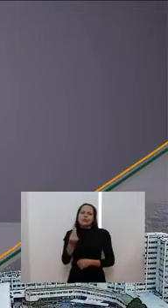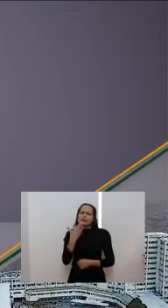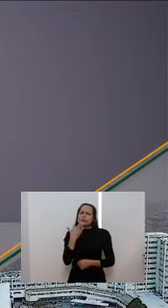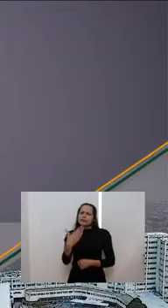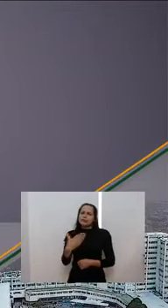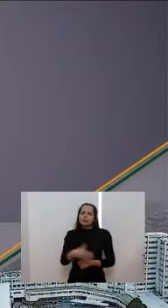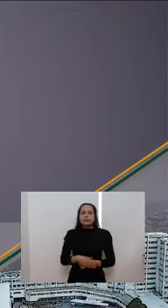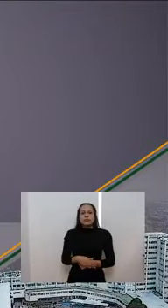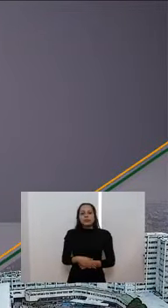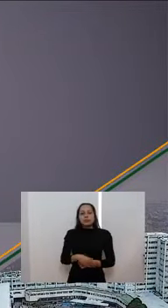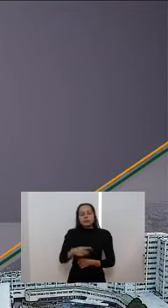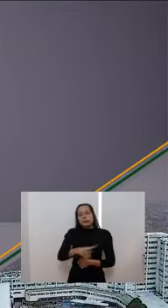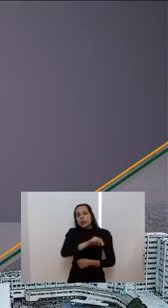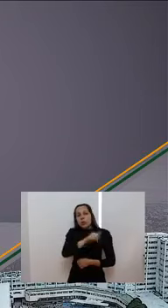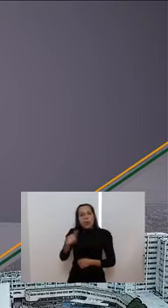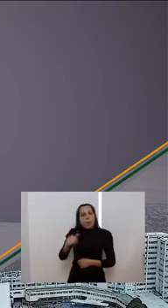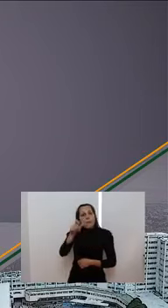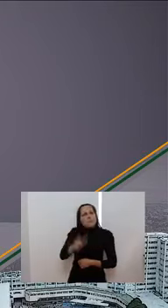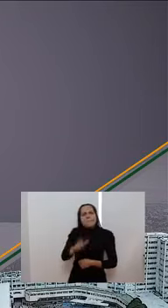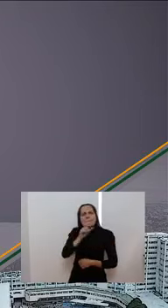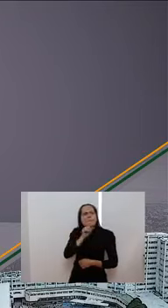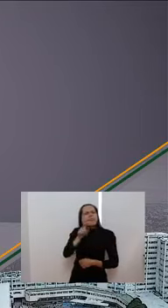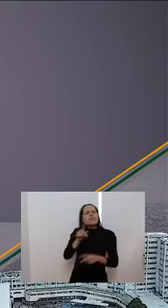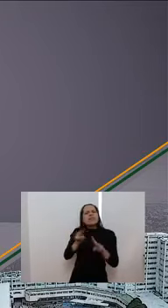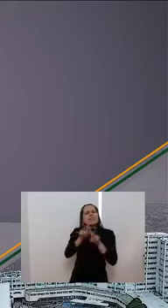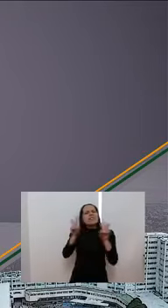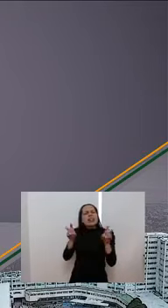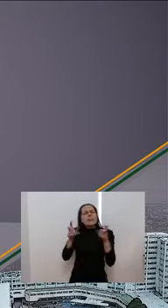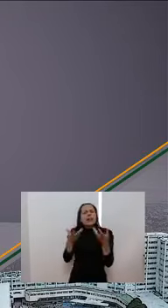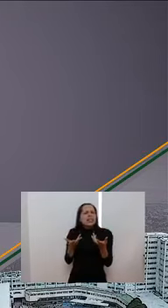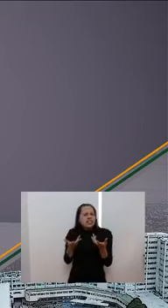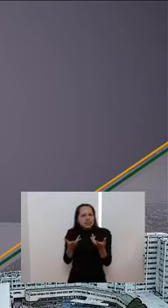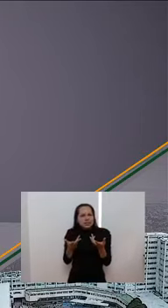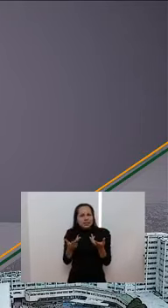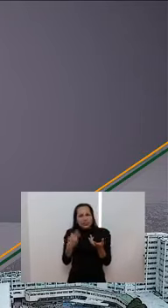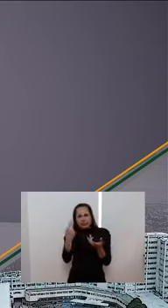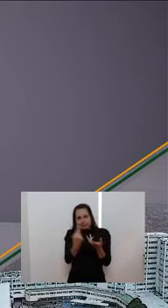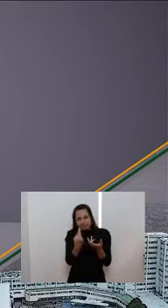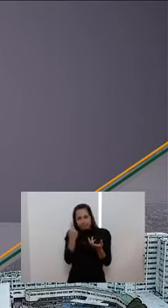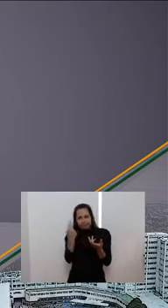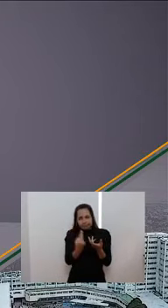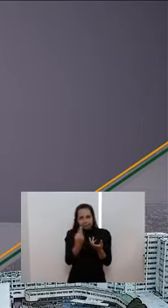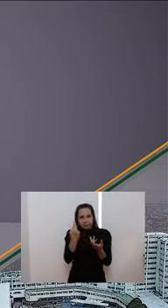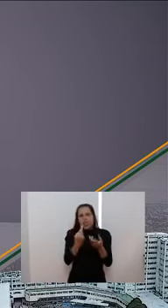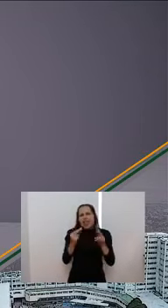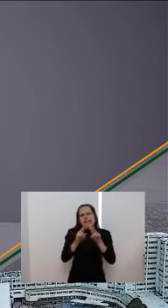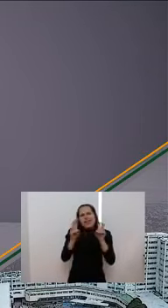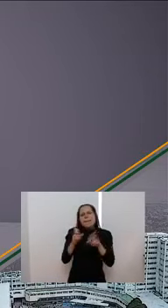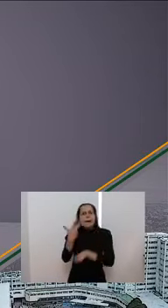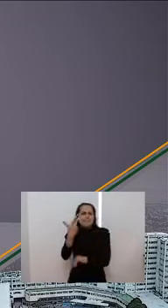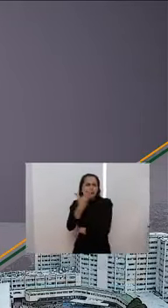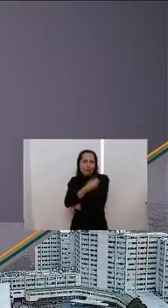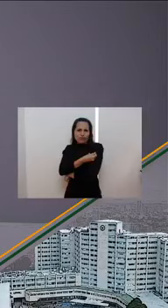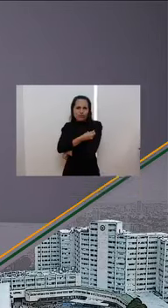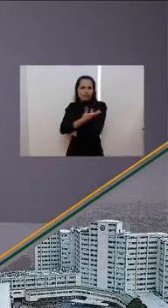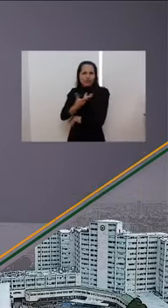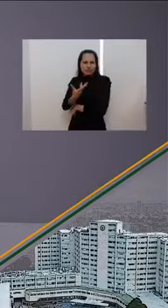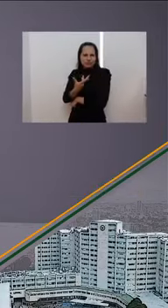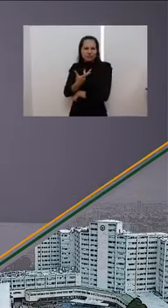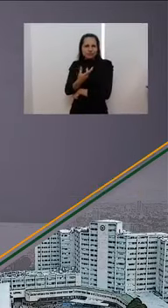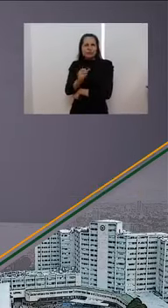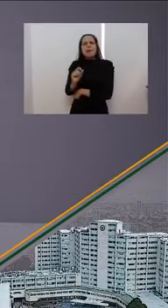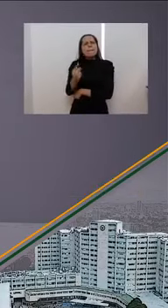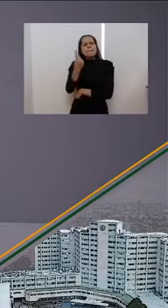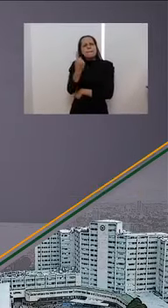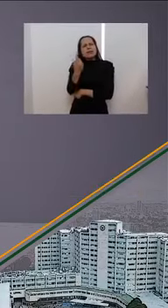y otros de nuestros usuarios nos preguntan acerca de un tema que es recurrente es el tema de vacunación lo primero que ellos quieren